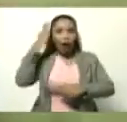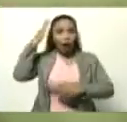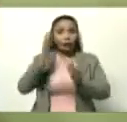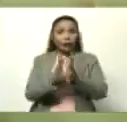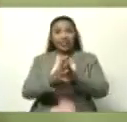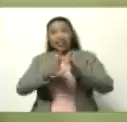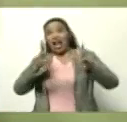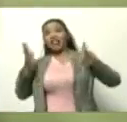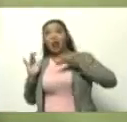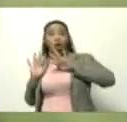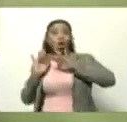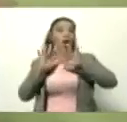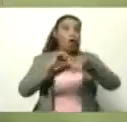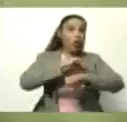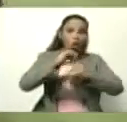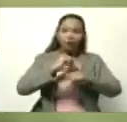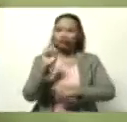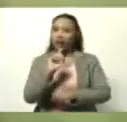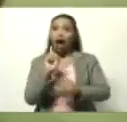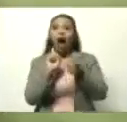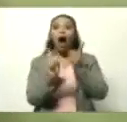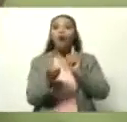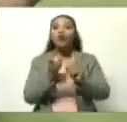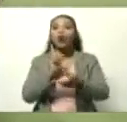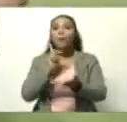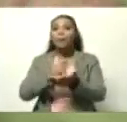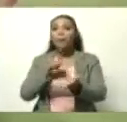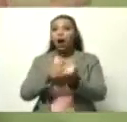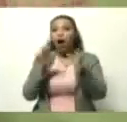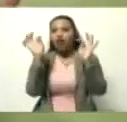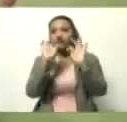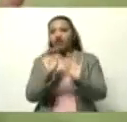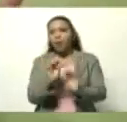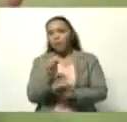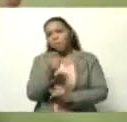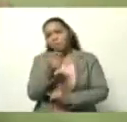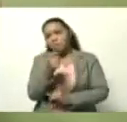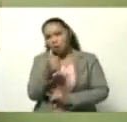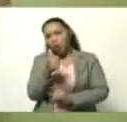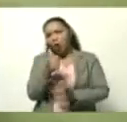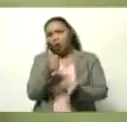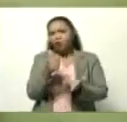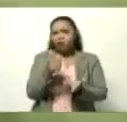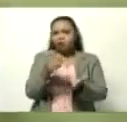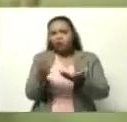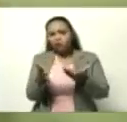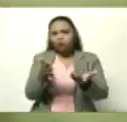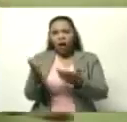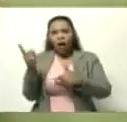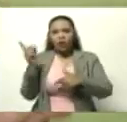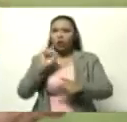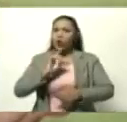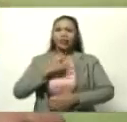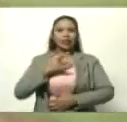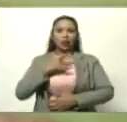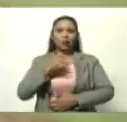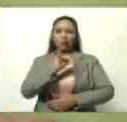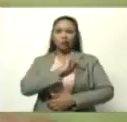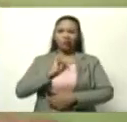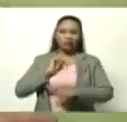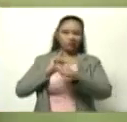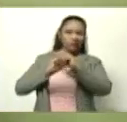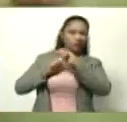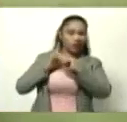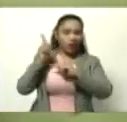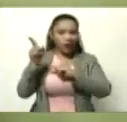pero algunos participaron de manera también un poco contradictoria este no se sintieron identificados con el